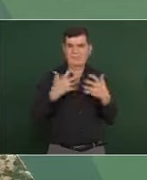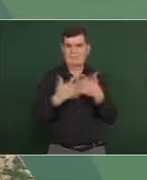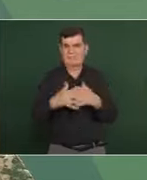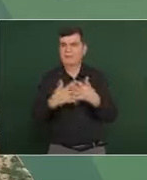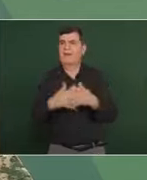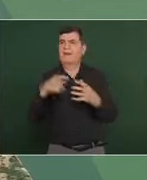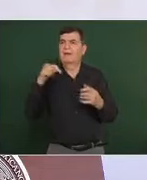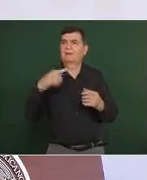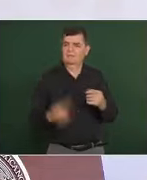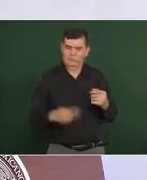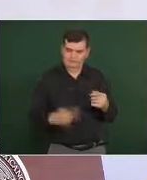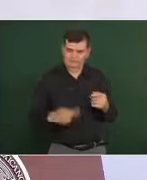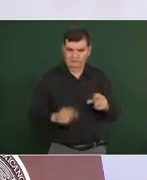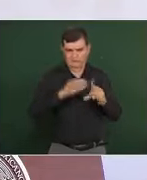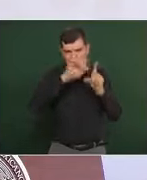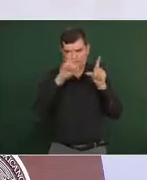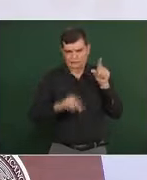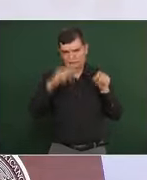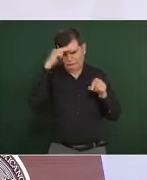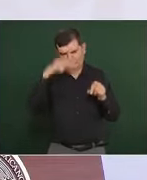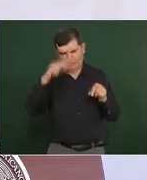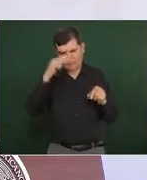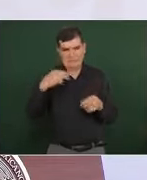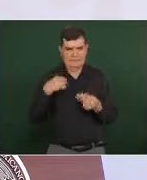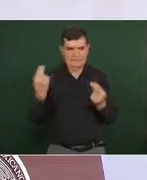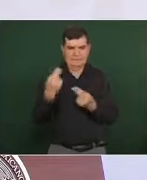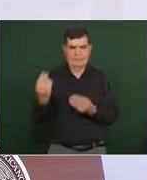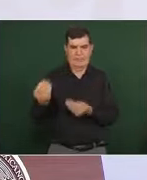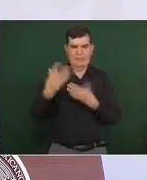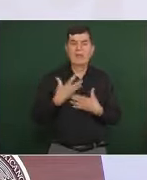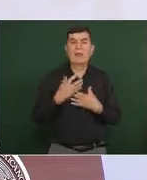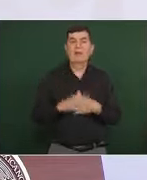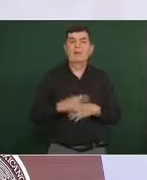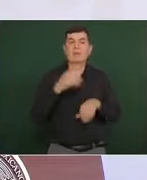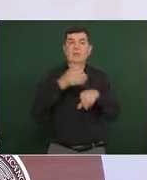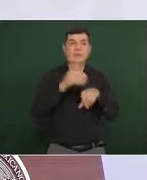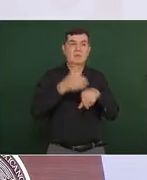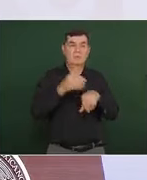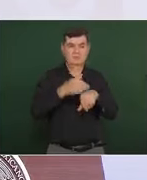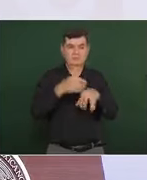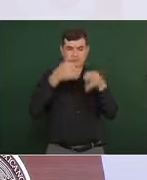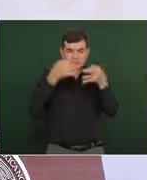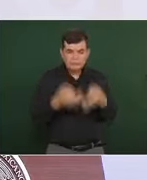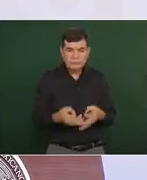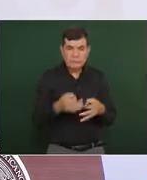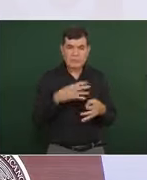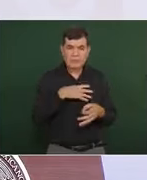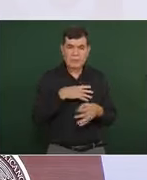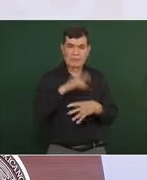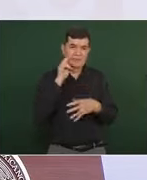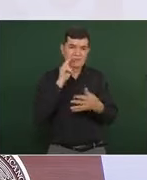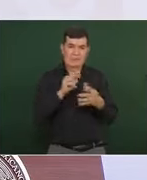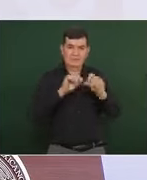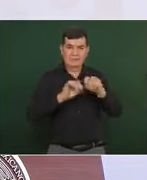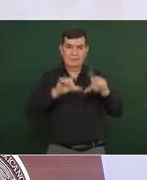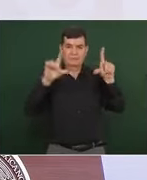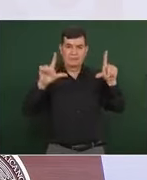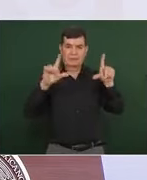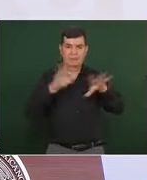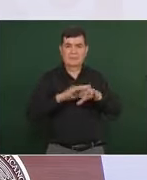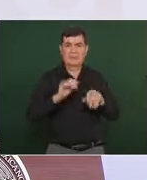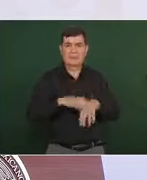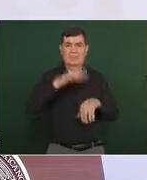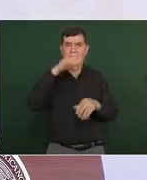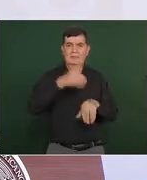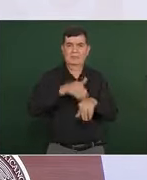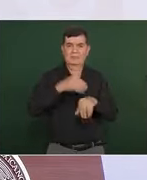empresas nacionales tienen que entregar. El número, como lo vieron en la lámina, es mayor